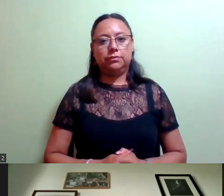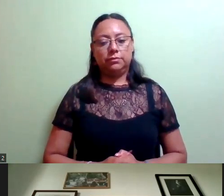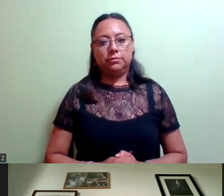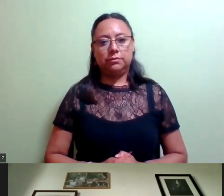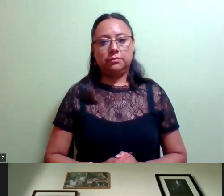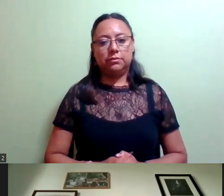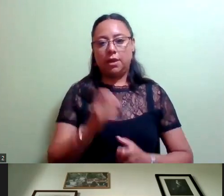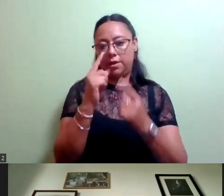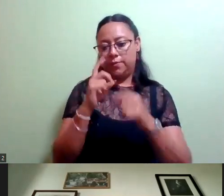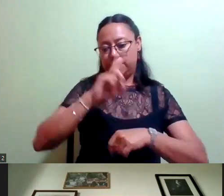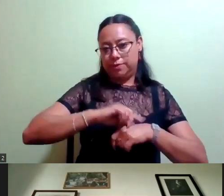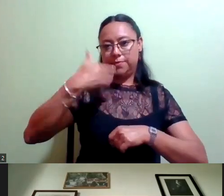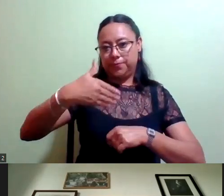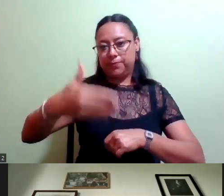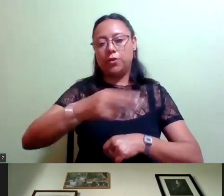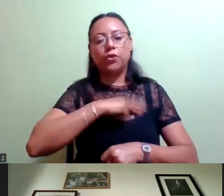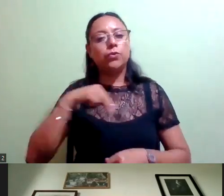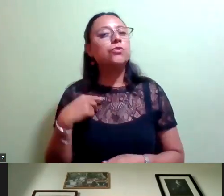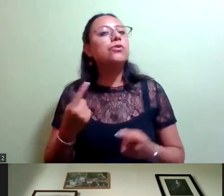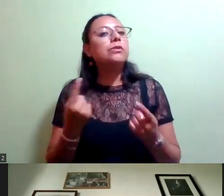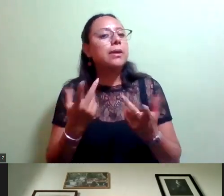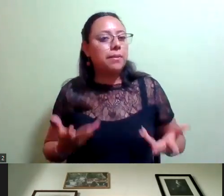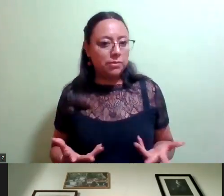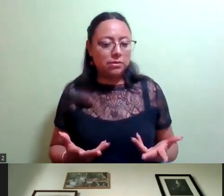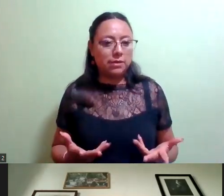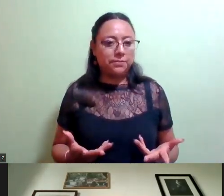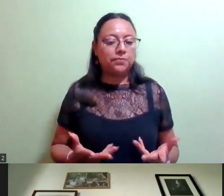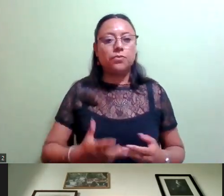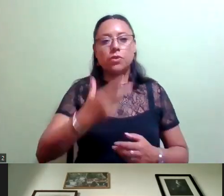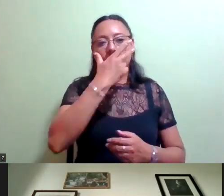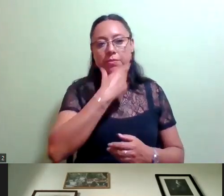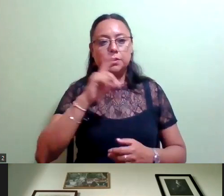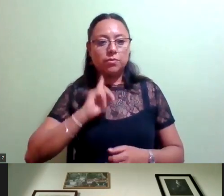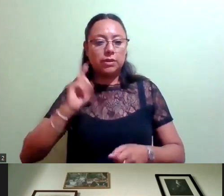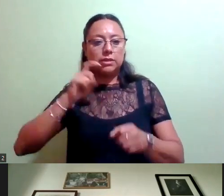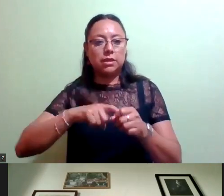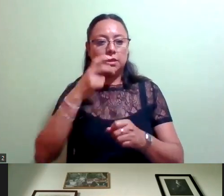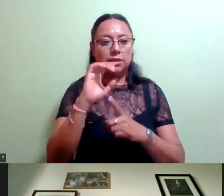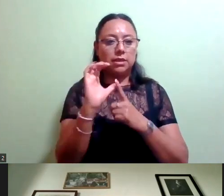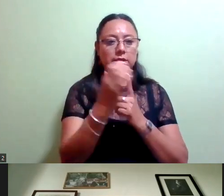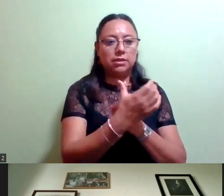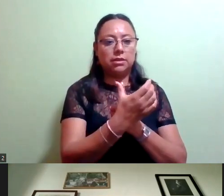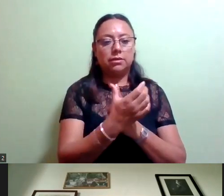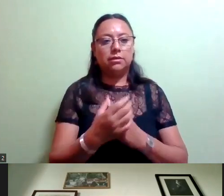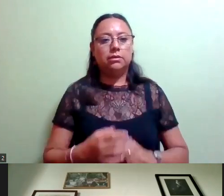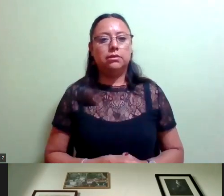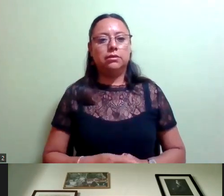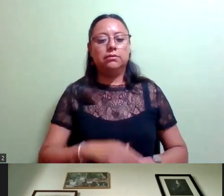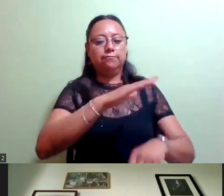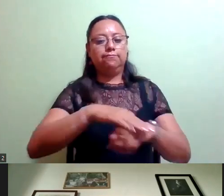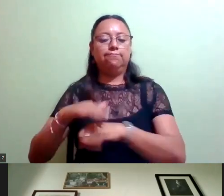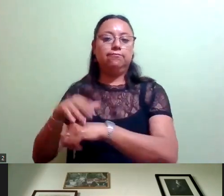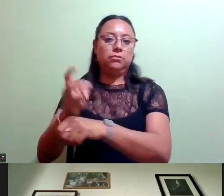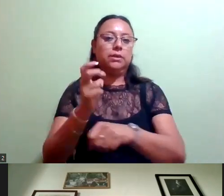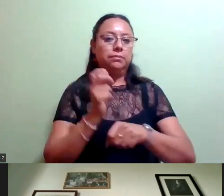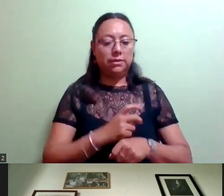días posteriores estaremos haciéndoles a las y los integrantes de esta comisión una invitación